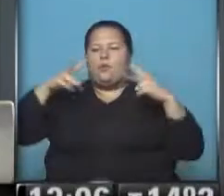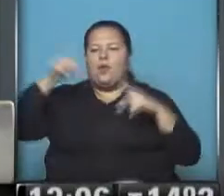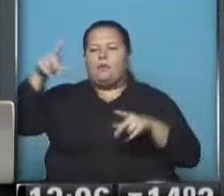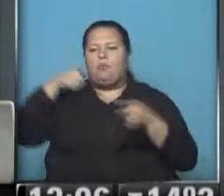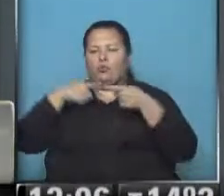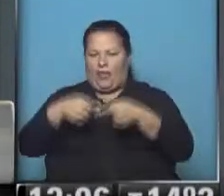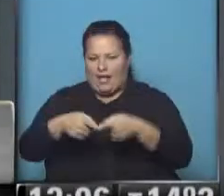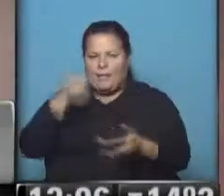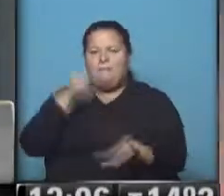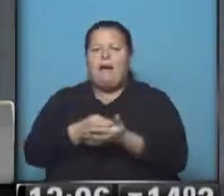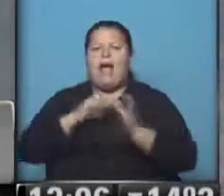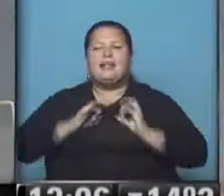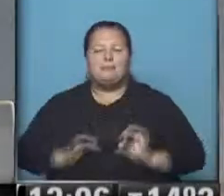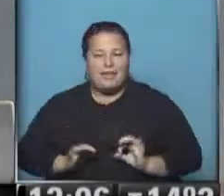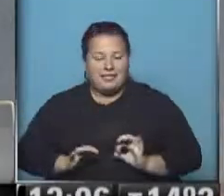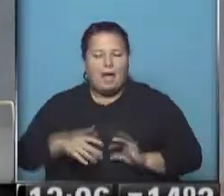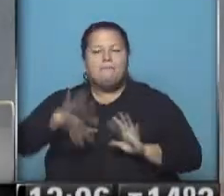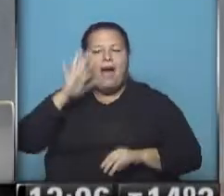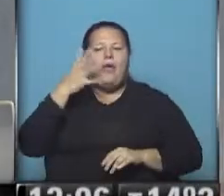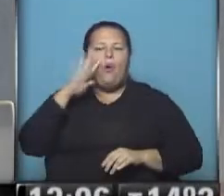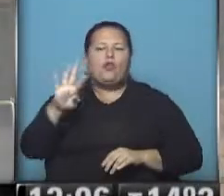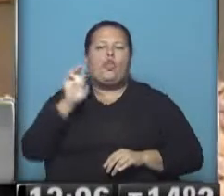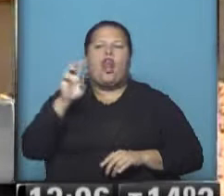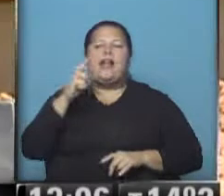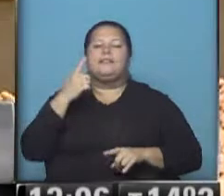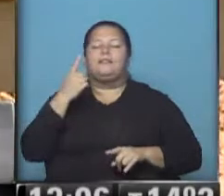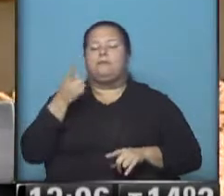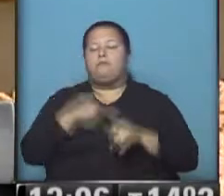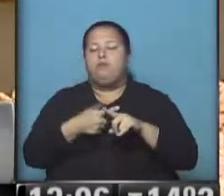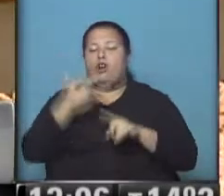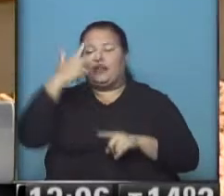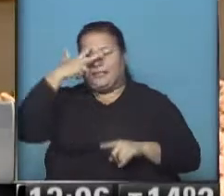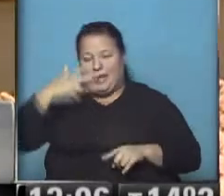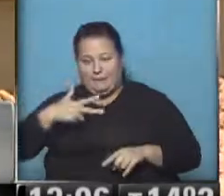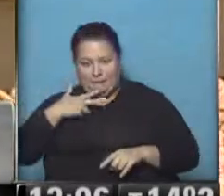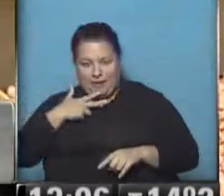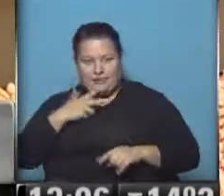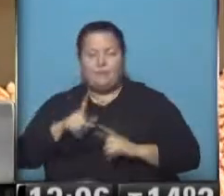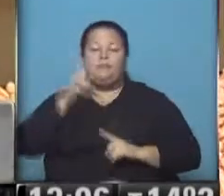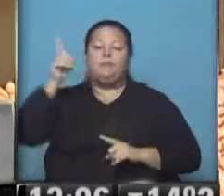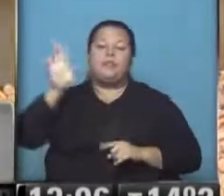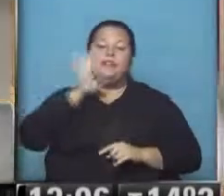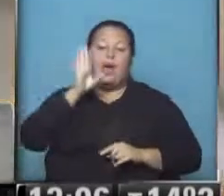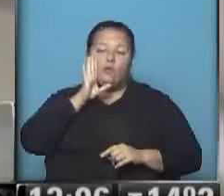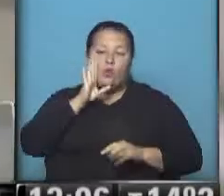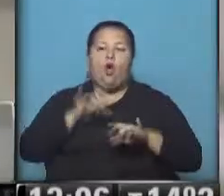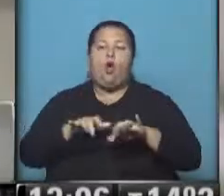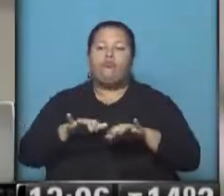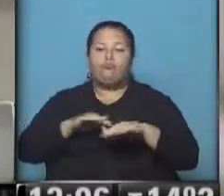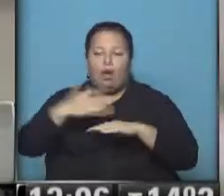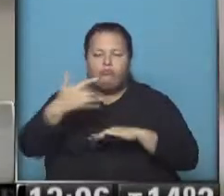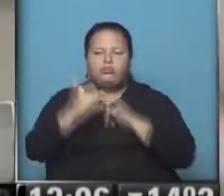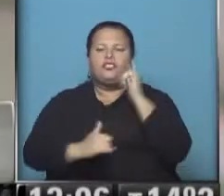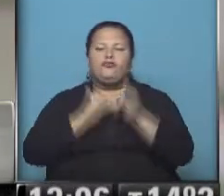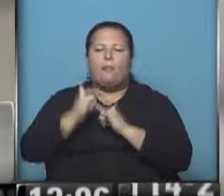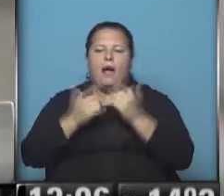del Este, con un pago de expensas por más de 4.000 dólares por trimestre. Y en los Estados Unidos, la computadora surge